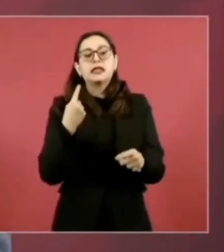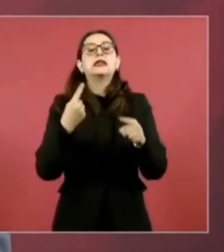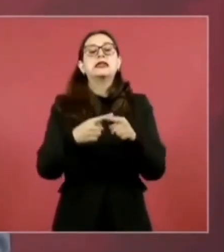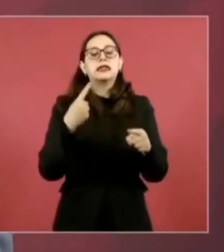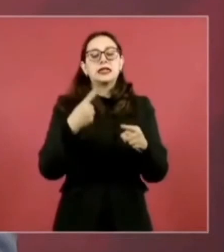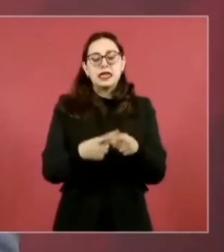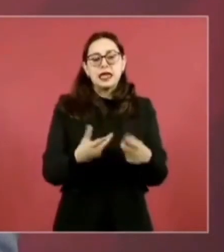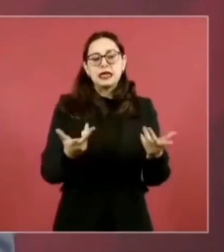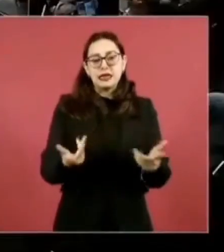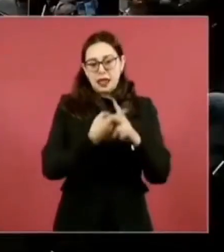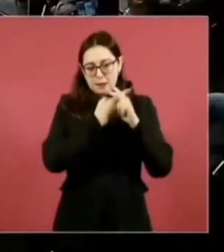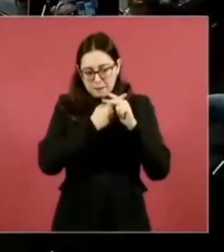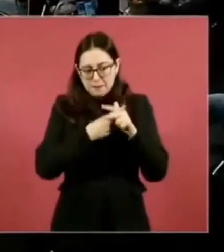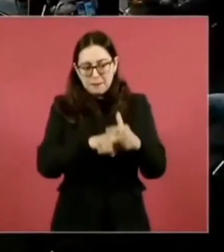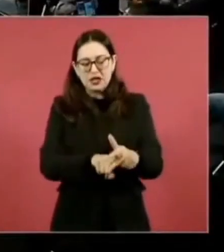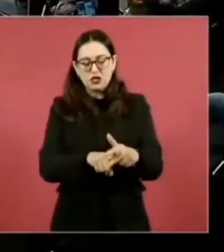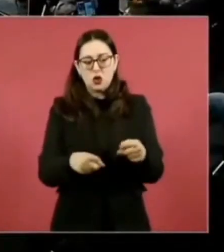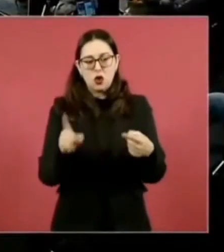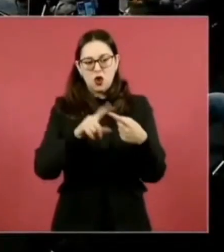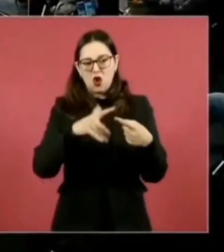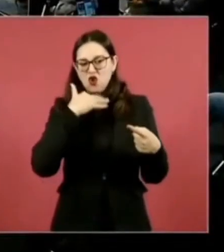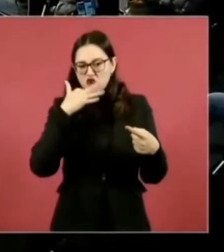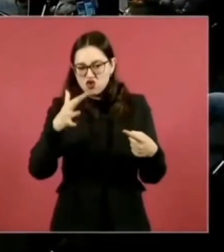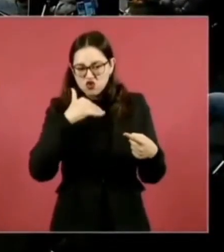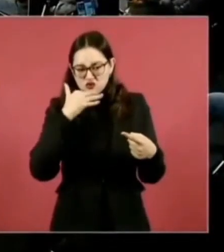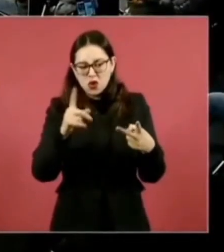¿De dónde vino la codicia?